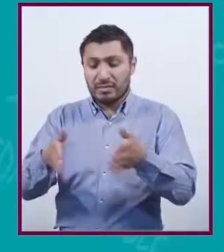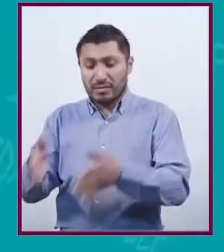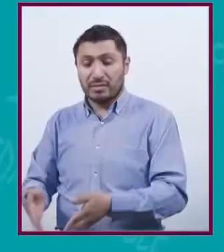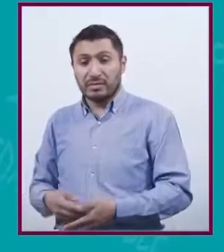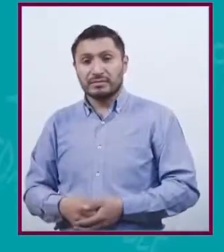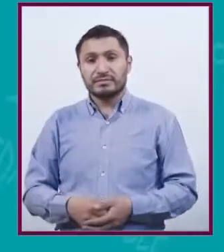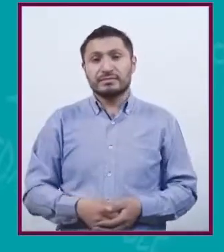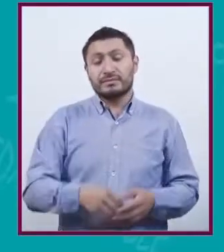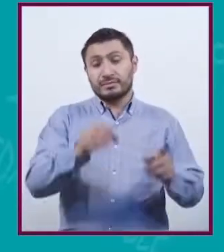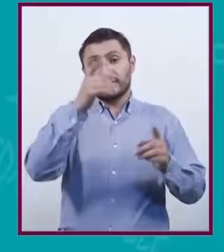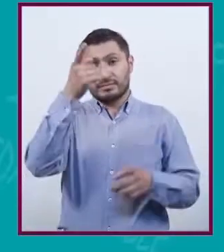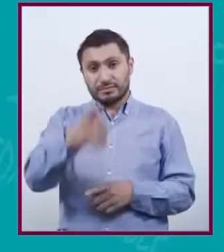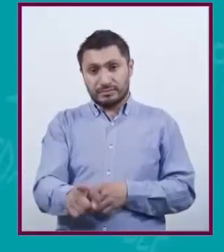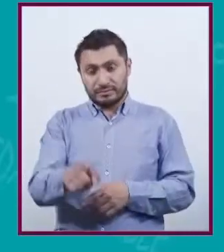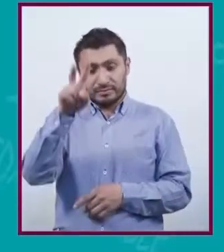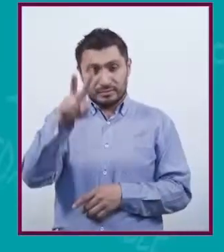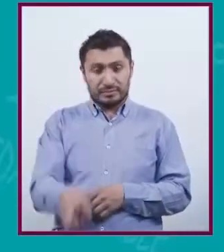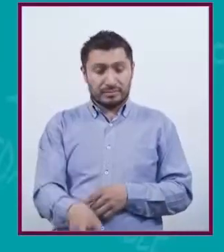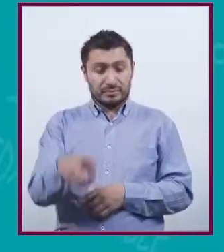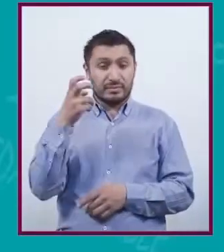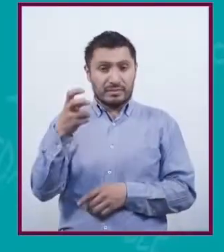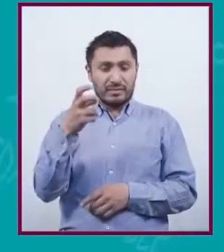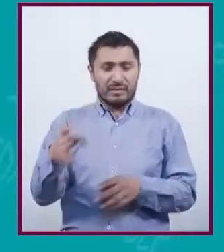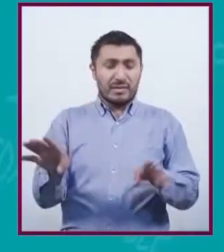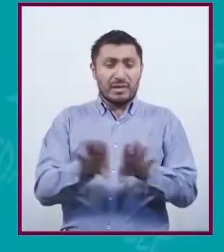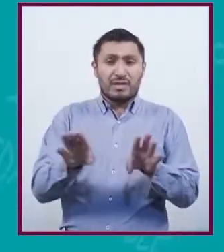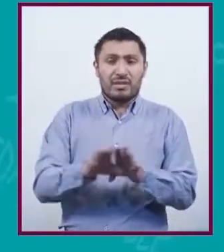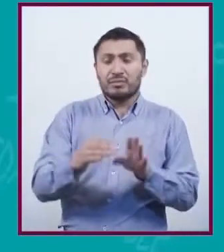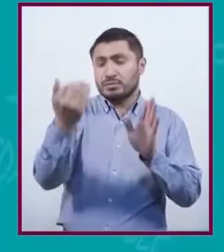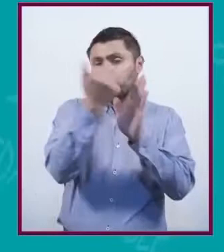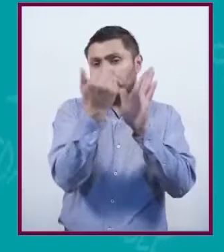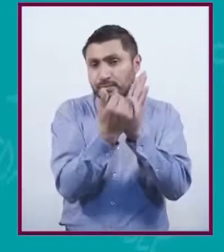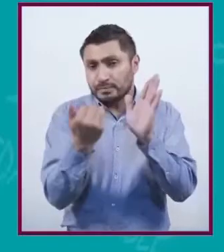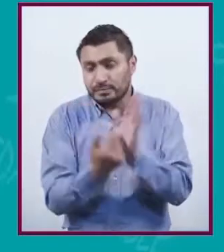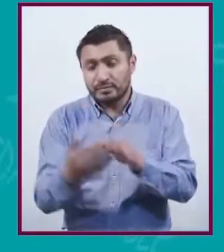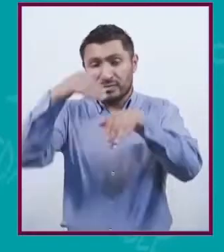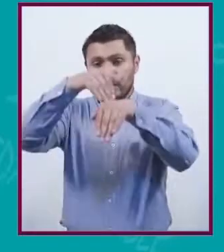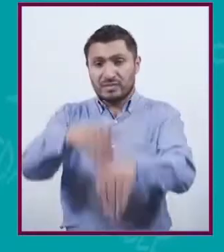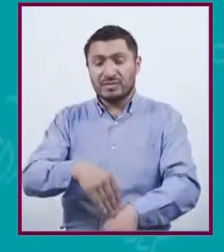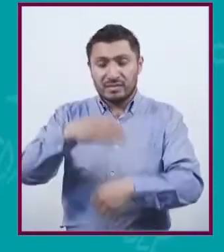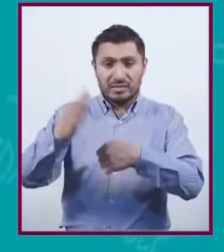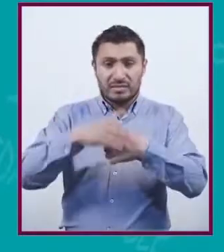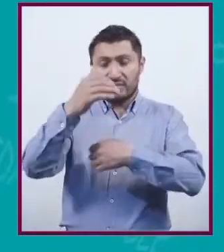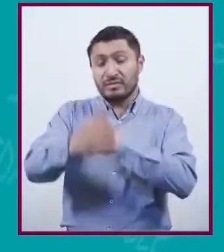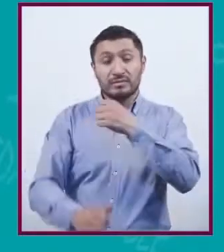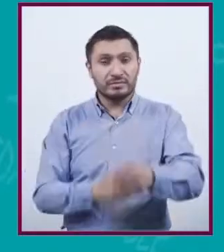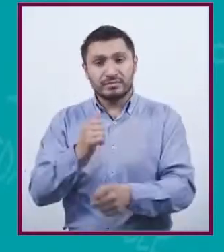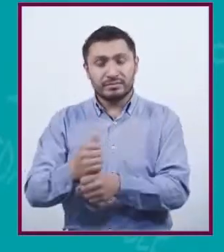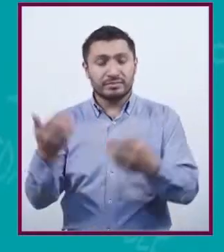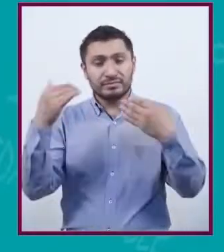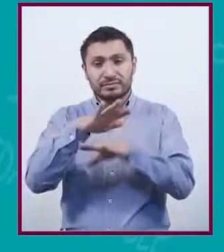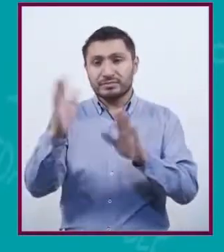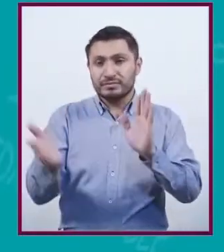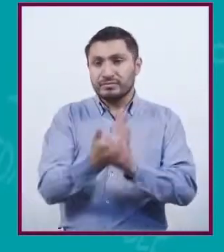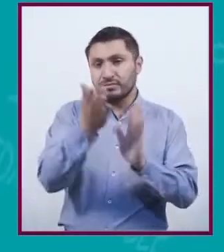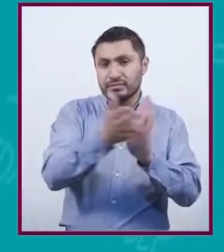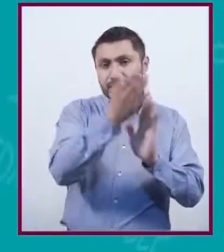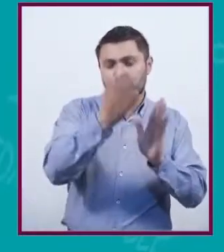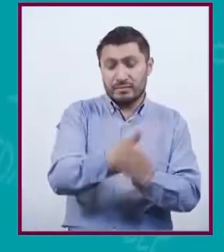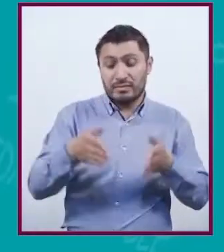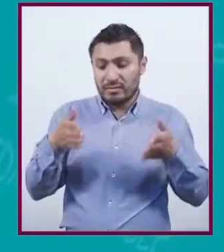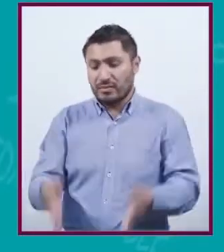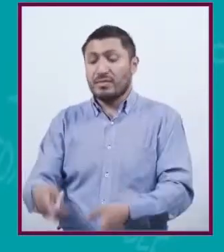enterramiento. La ordenanza de esta Real Cédula marcó los lineamientos que se seguirán en las siguientes